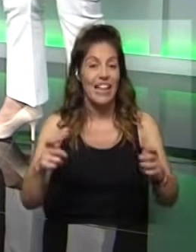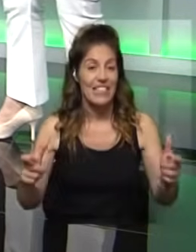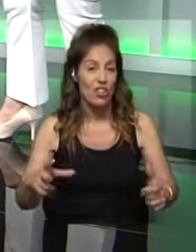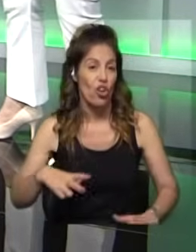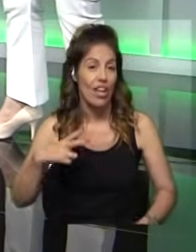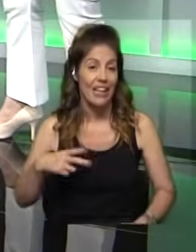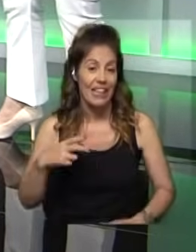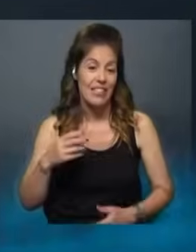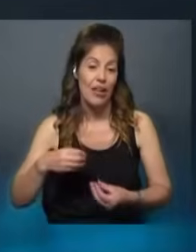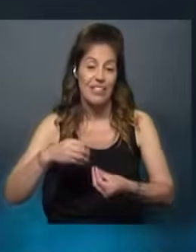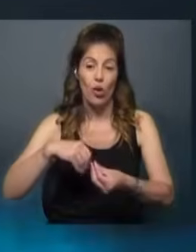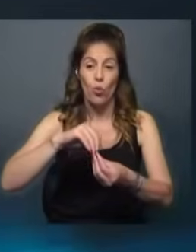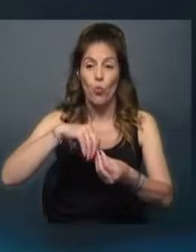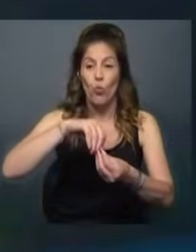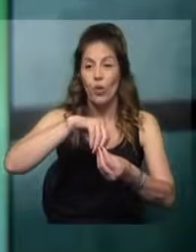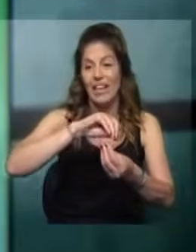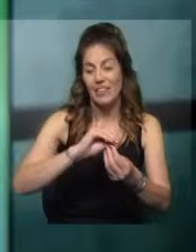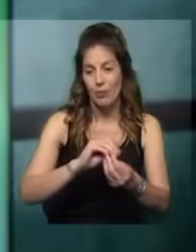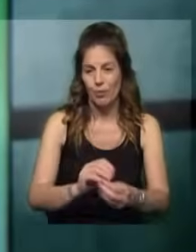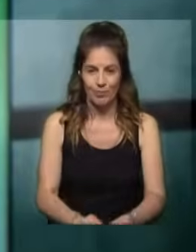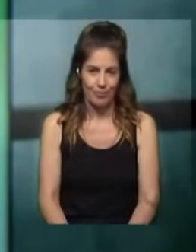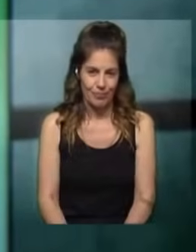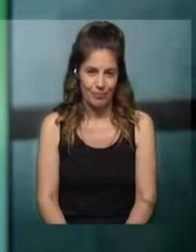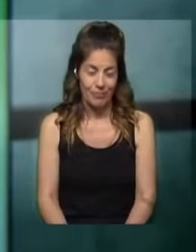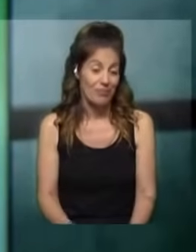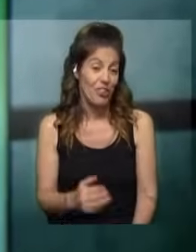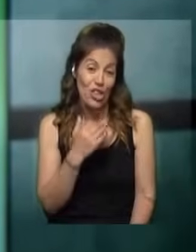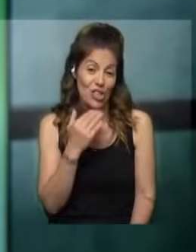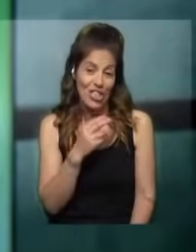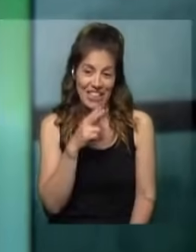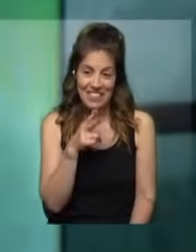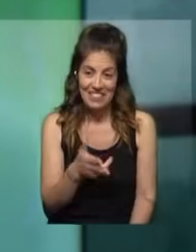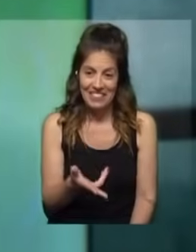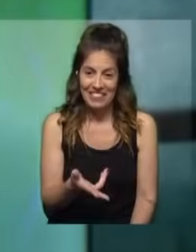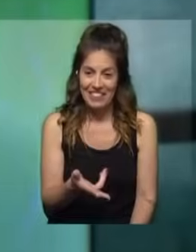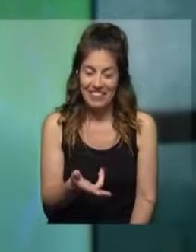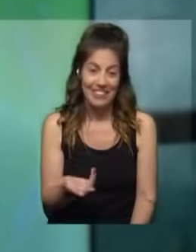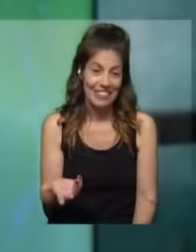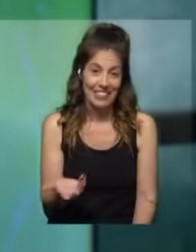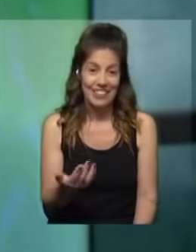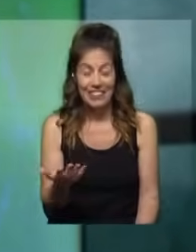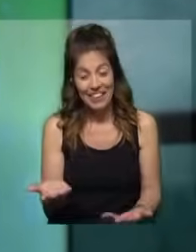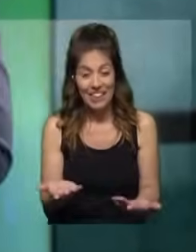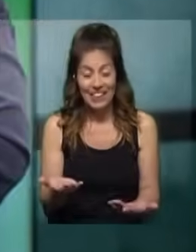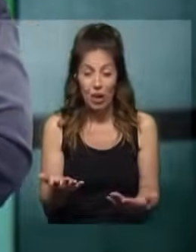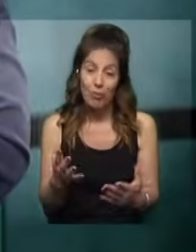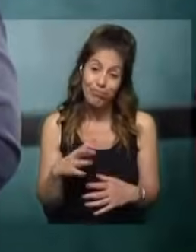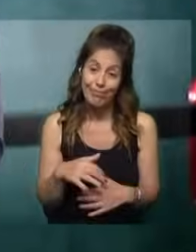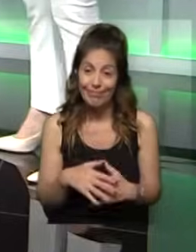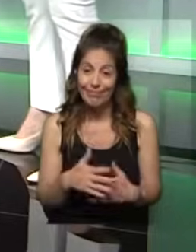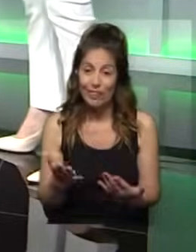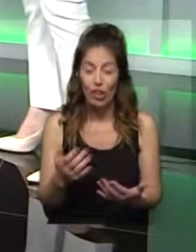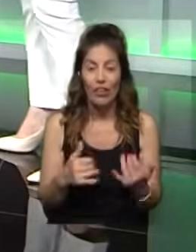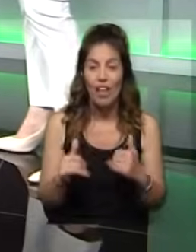porque es acumulativa de alguna manera bueno Germán no sé qué decirte quedé así como un poco abatida con estos datos Pero